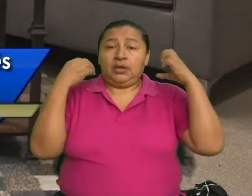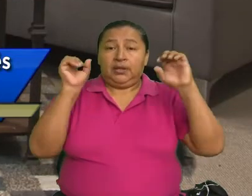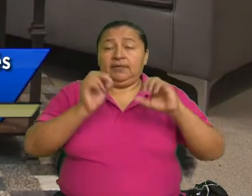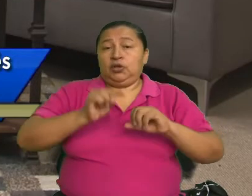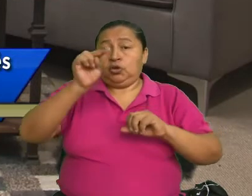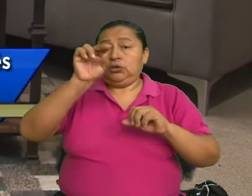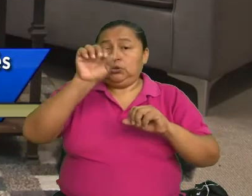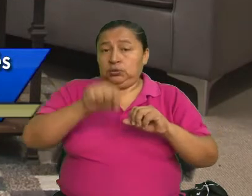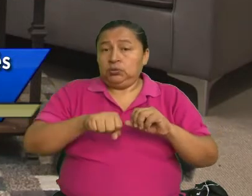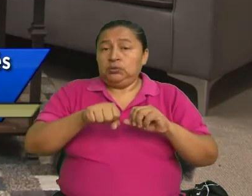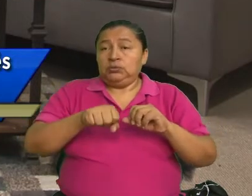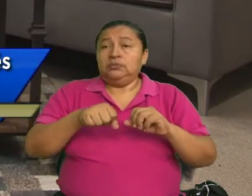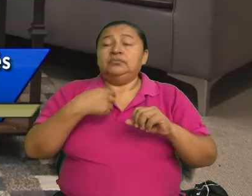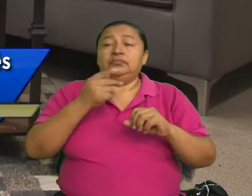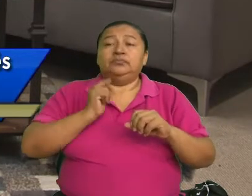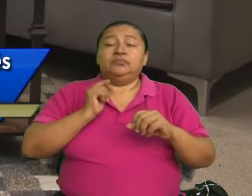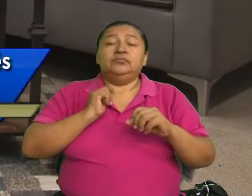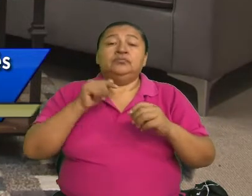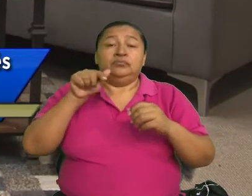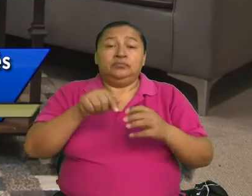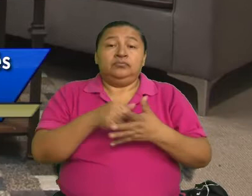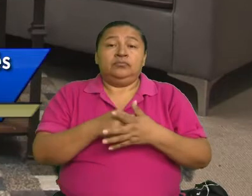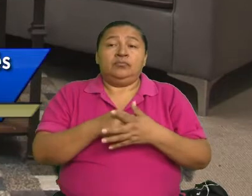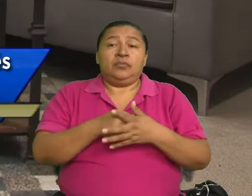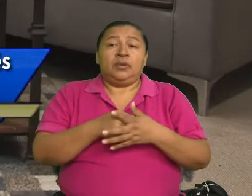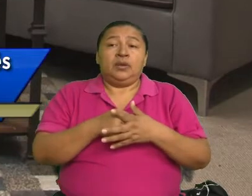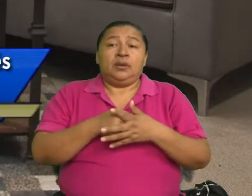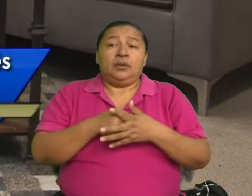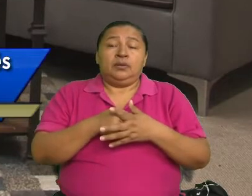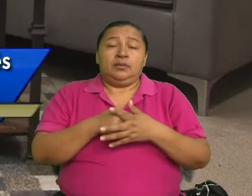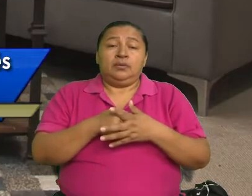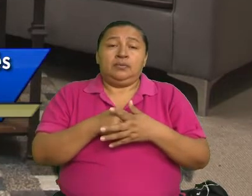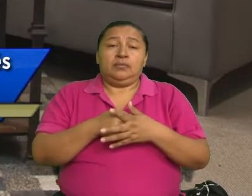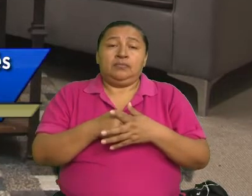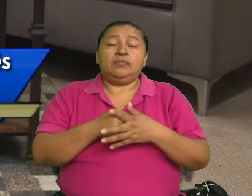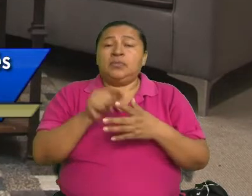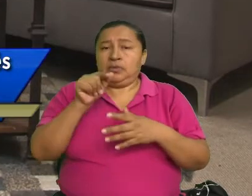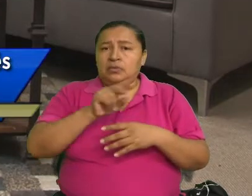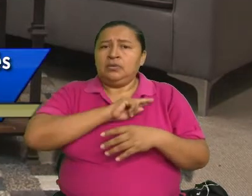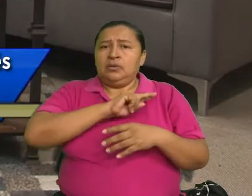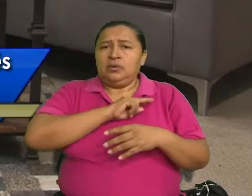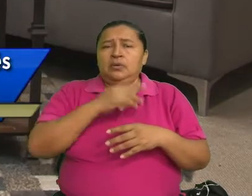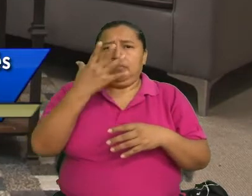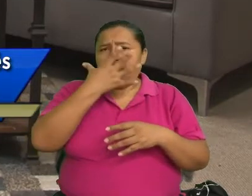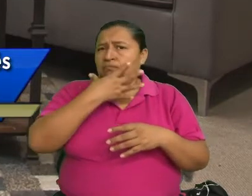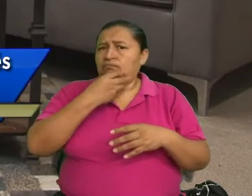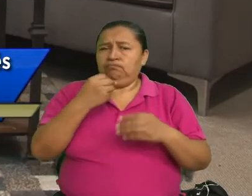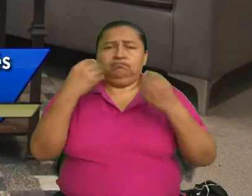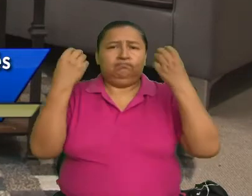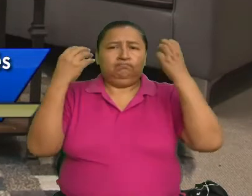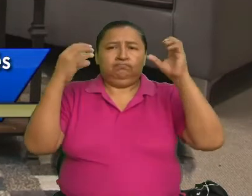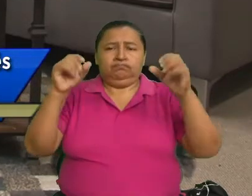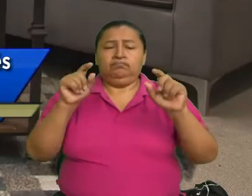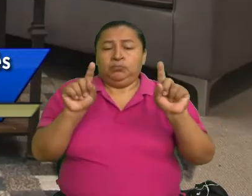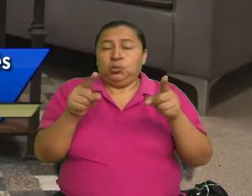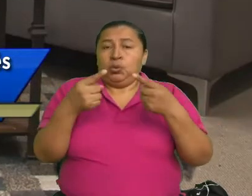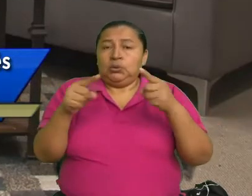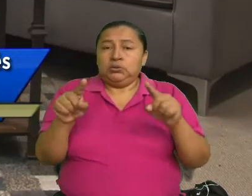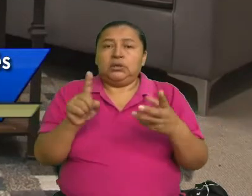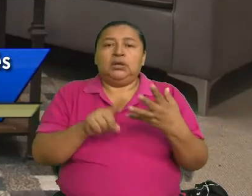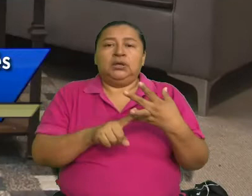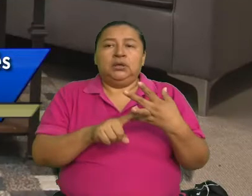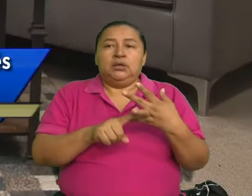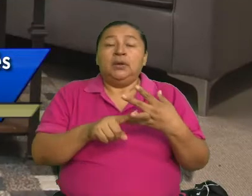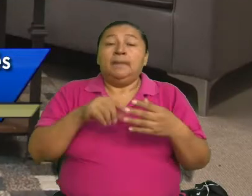Caribe Sur y región autónoma Caribe Norte. Ahí existe belleza en cultura, música.